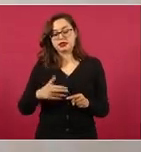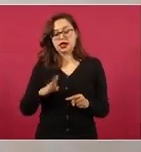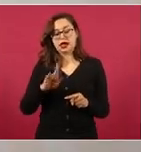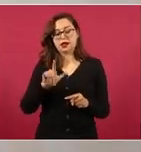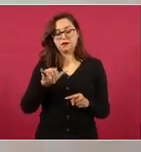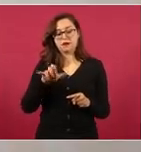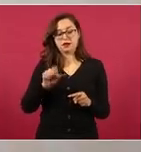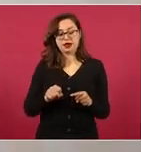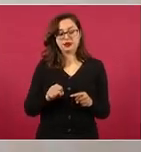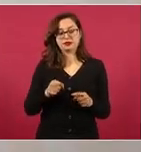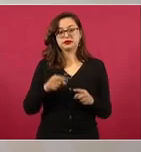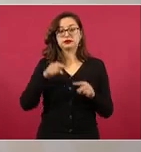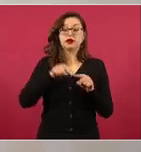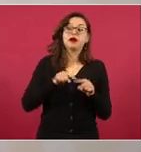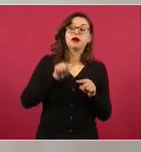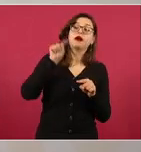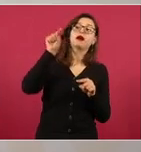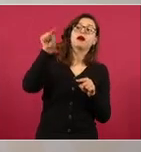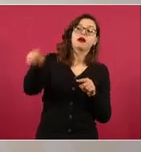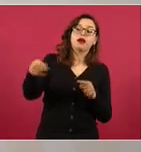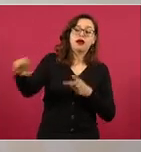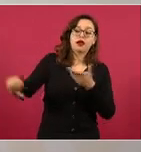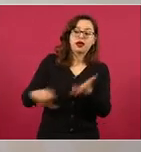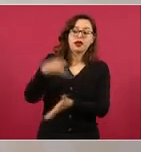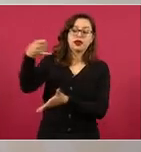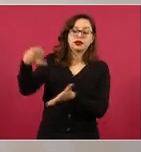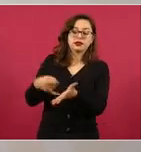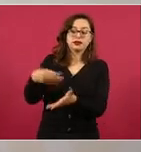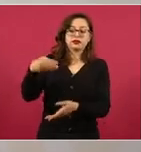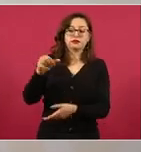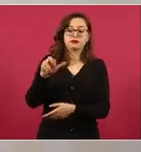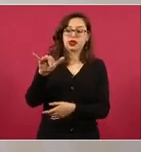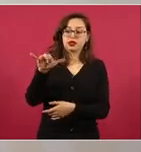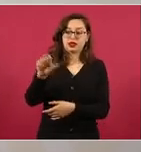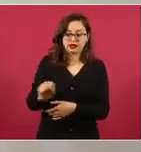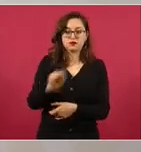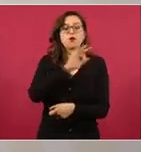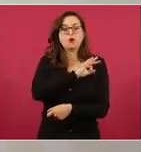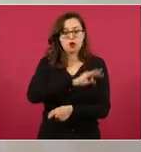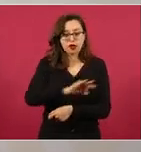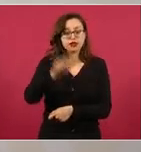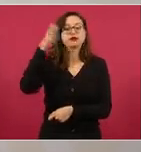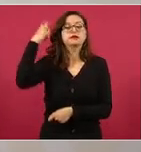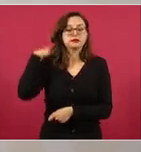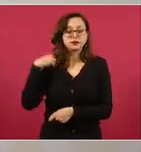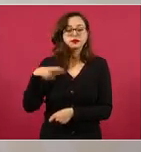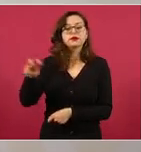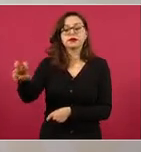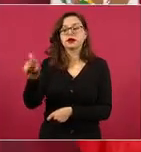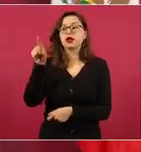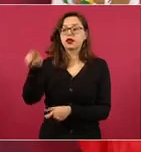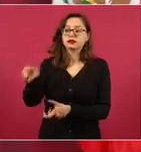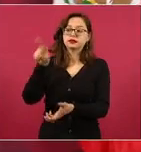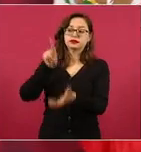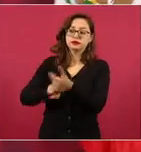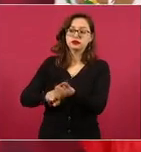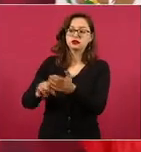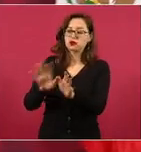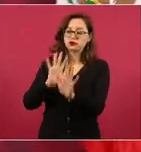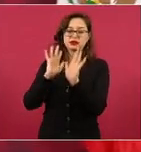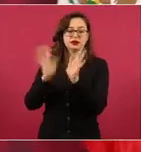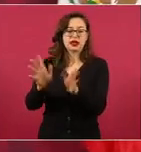en 2-3 meses van a estar terminadas todas las casas donde se va a poder